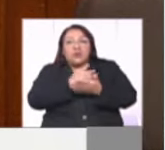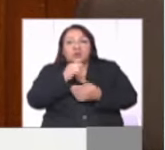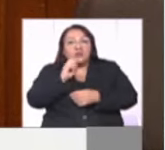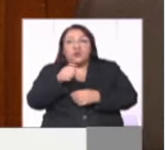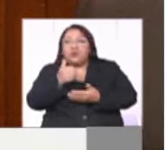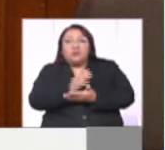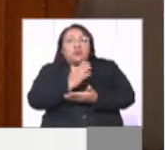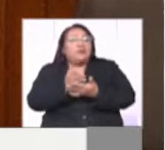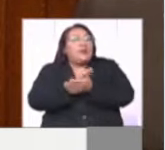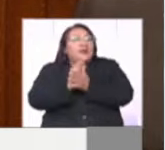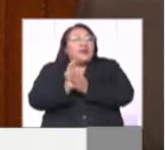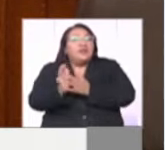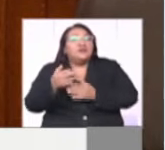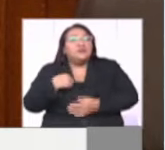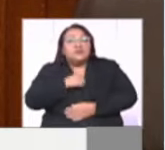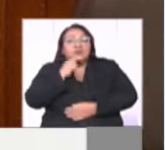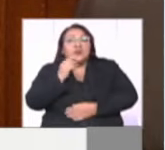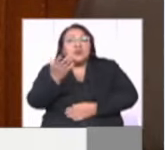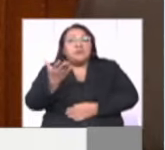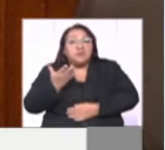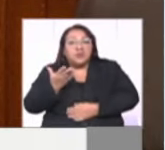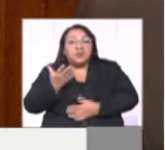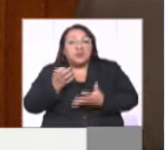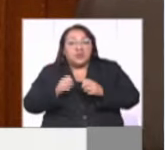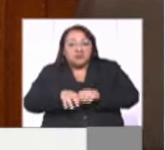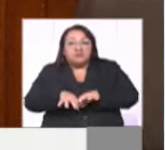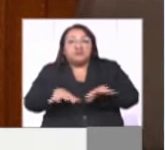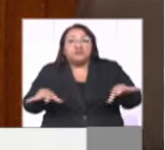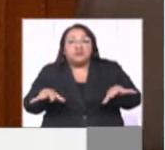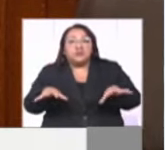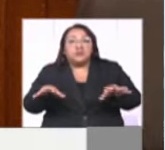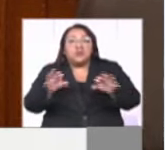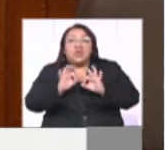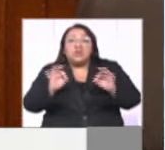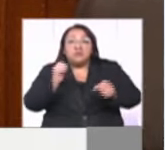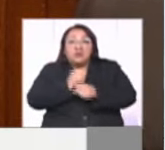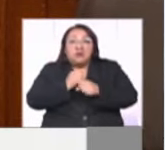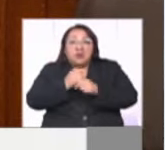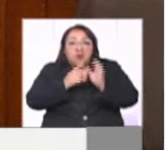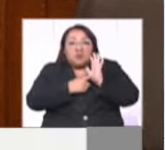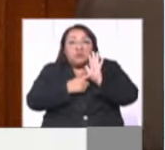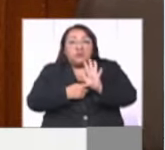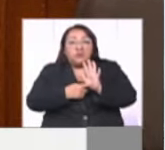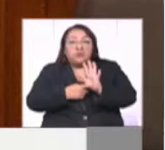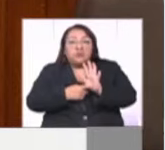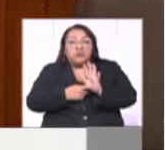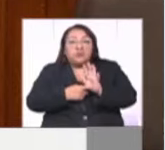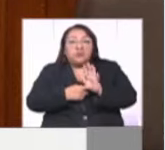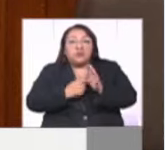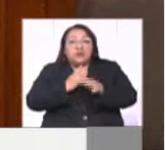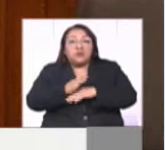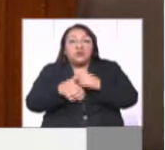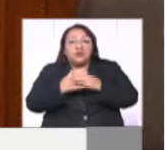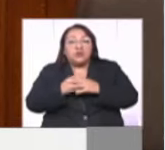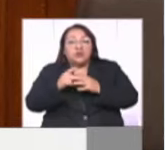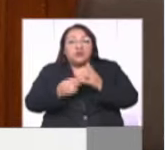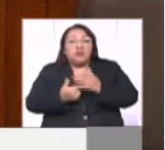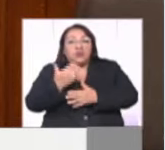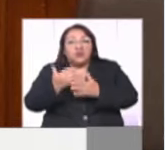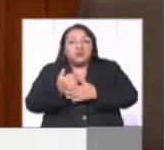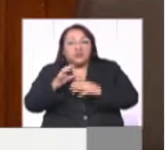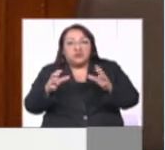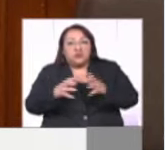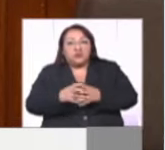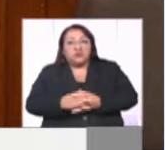situación. Estamos pidiendo la descentralización, la transparencia y que entre de lleno la